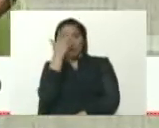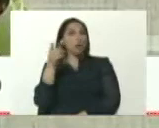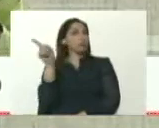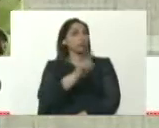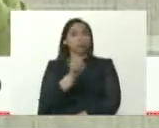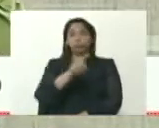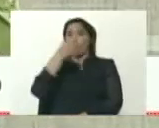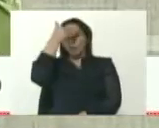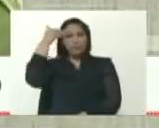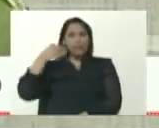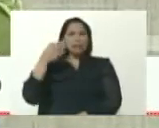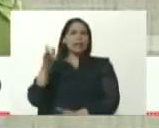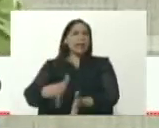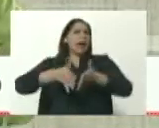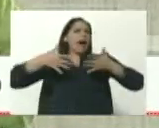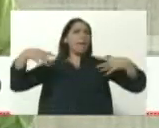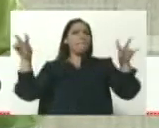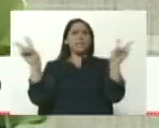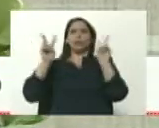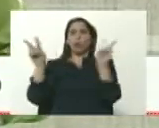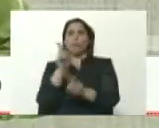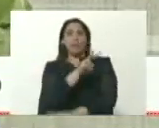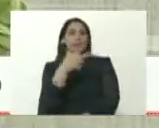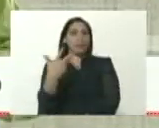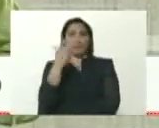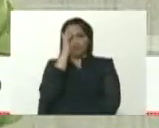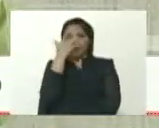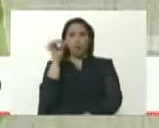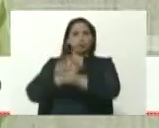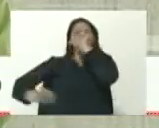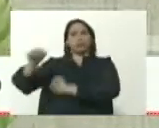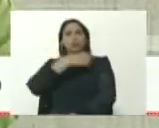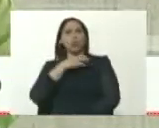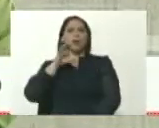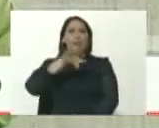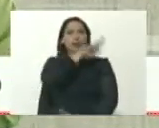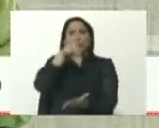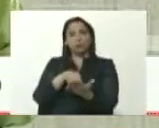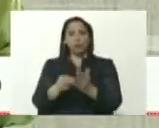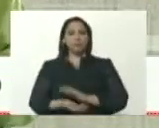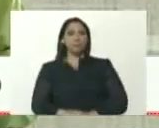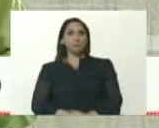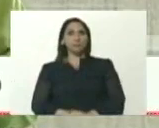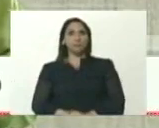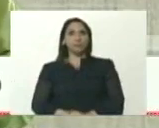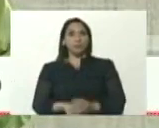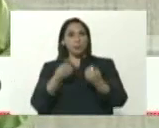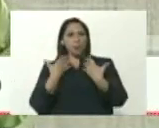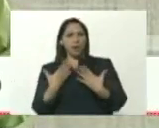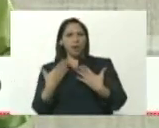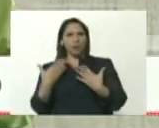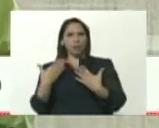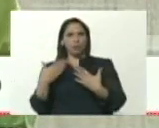la inmensa victoria del 23 de febrero en defensa de la soberanía nacional. Bueno, él estaba por